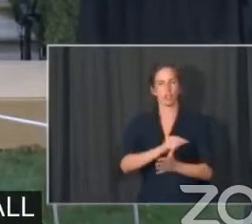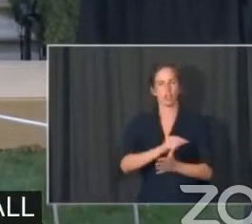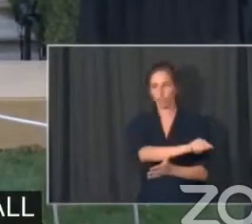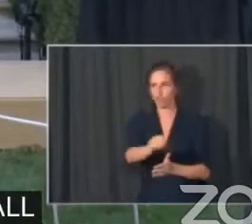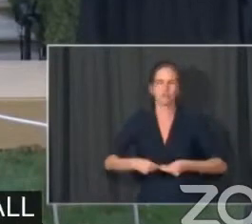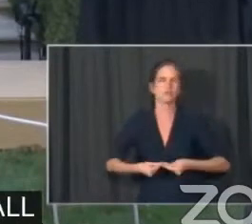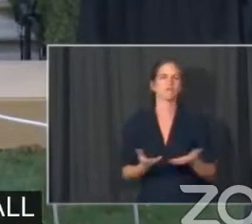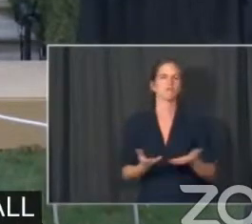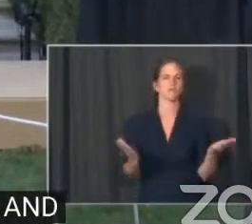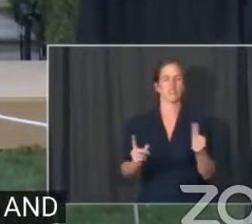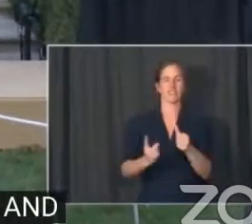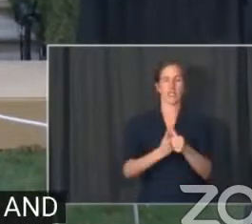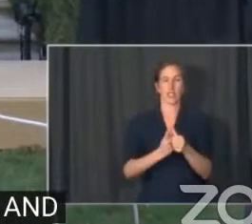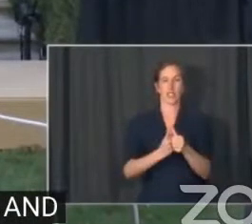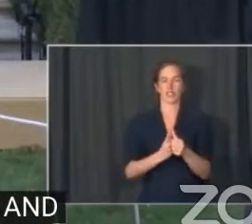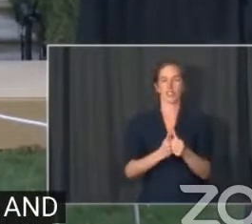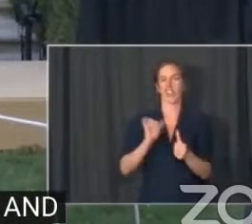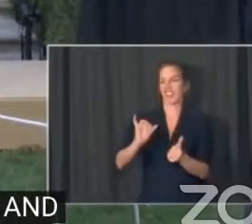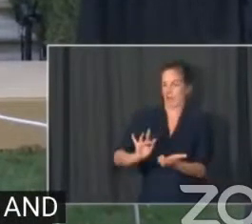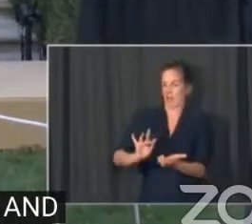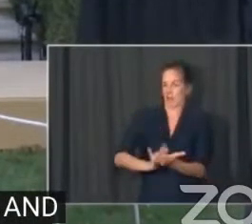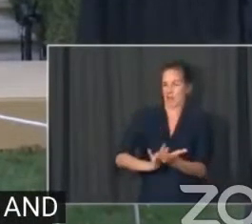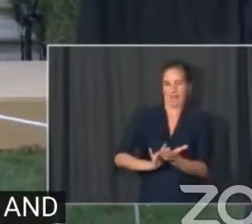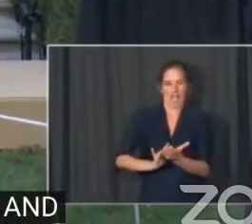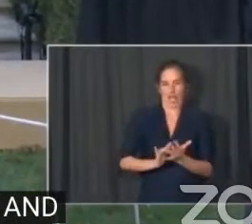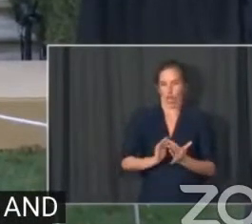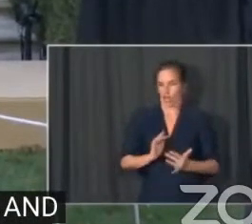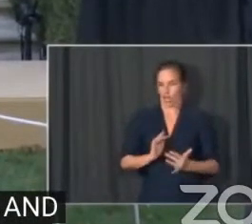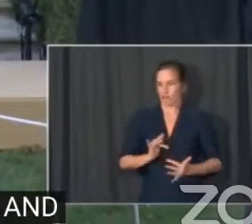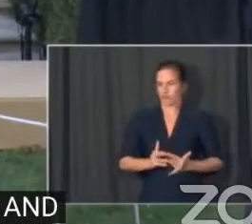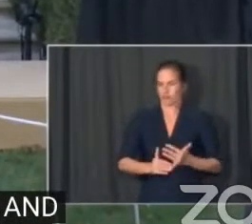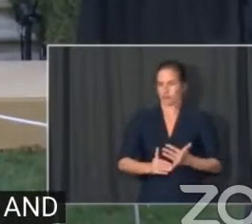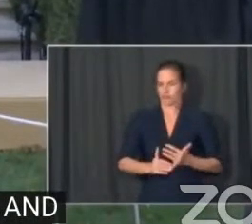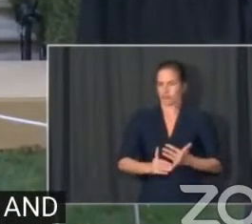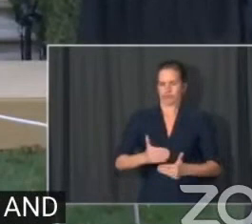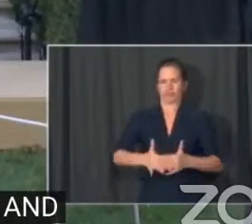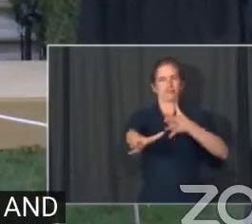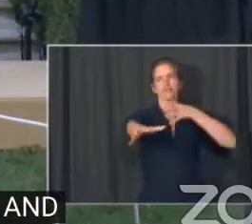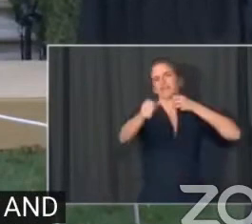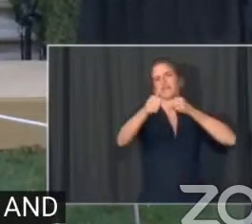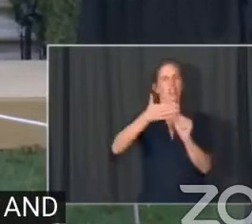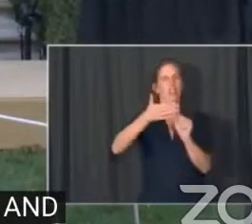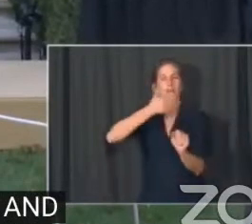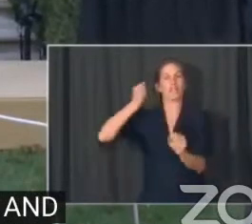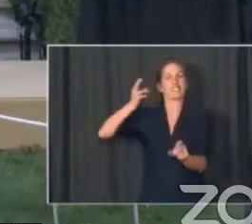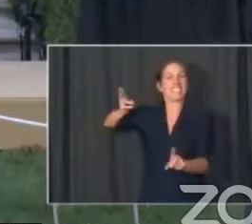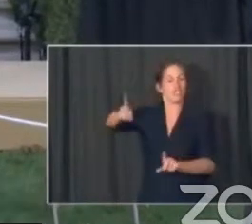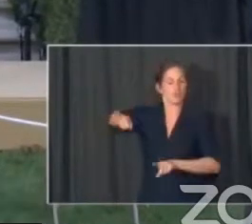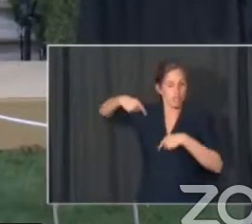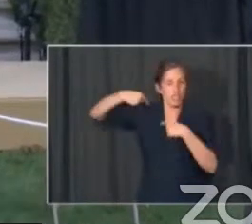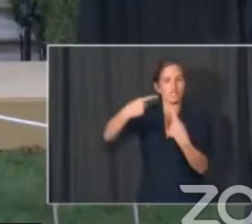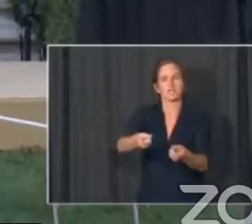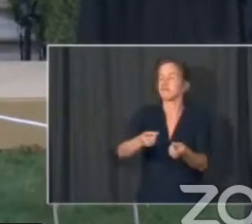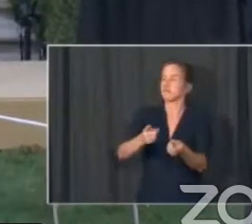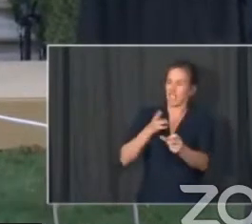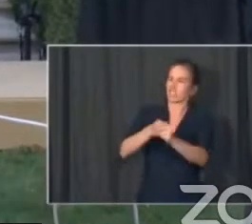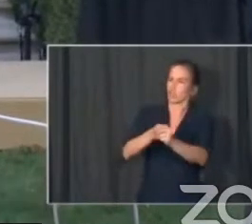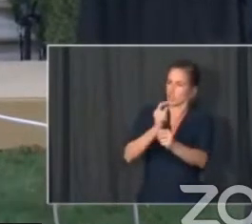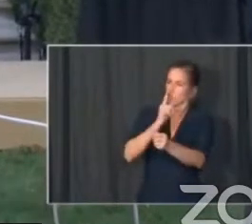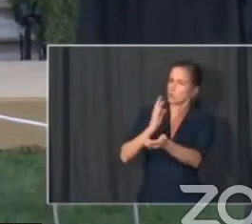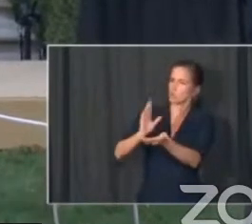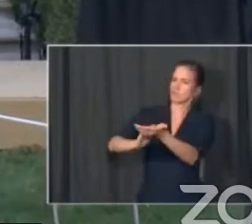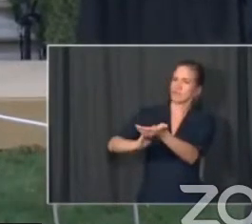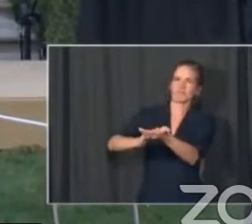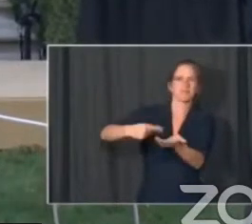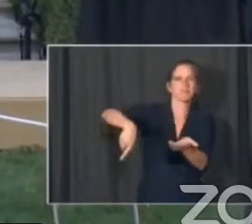todos los unprecedented vulnerables, medical con mobilization, the todos los greatest in the adultos, history con of our country. trabajadores de And I la join salud, you con los in primeros commending this respondientes, team. con los Let que